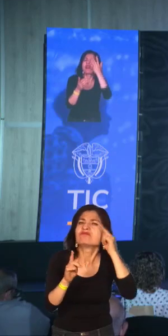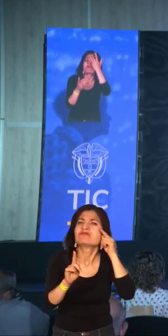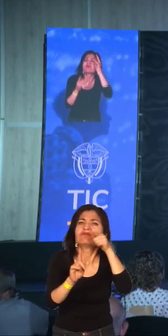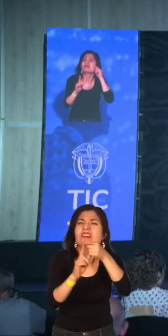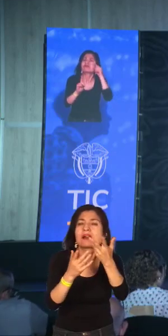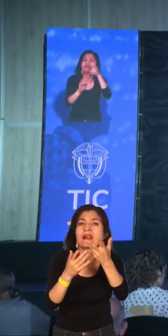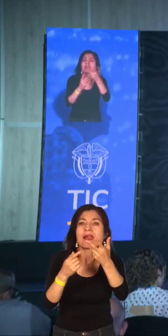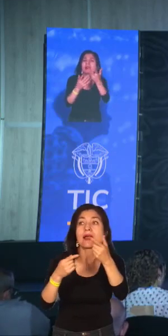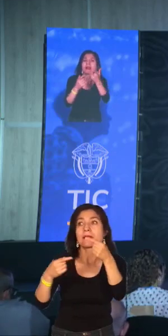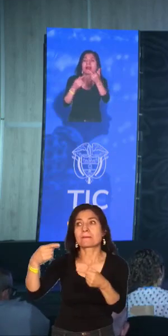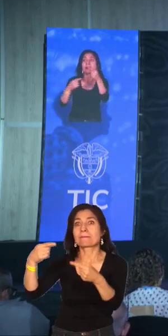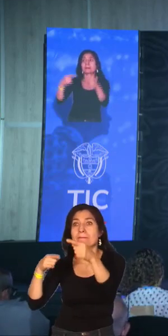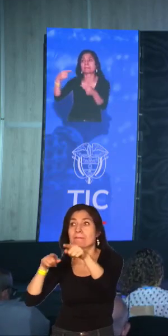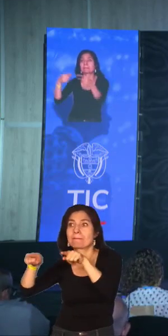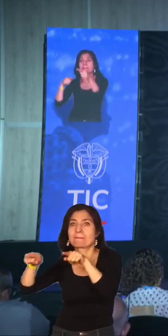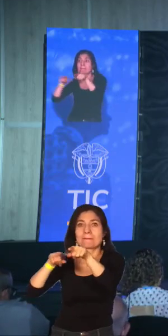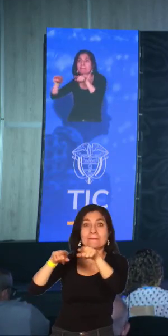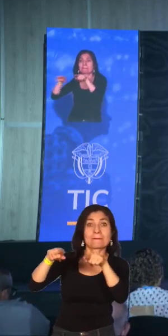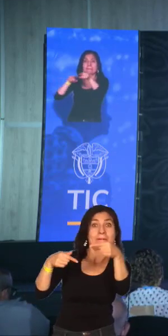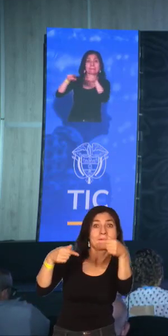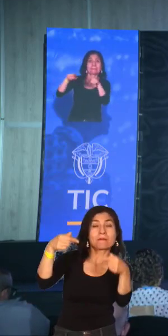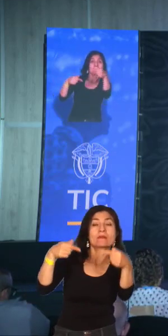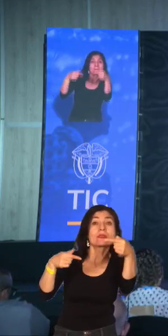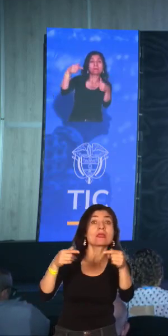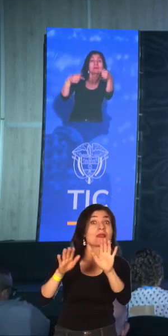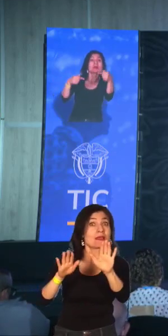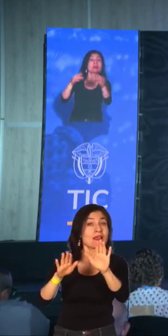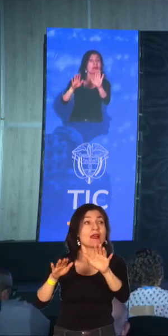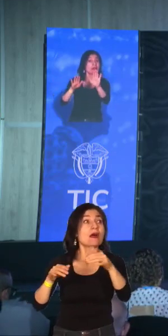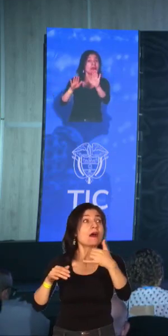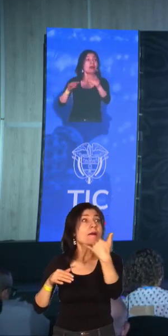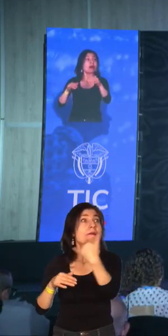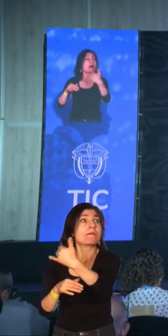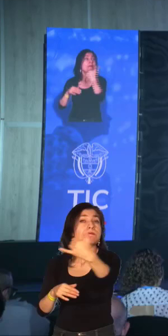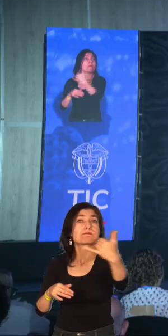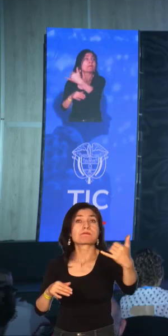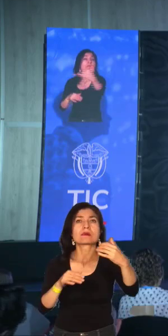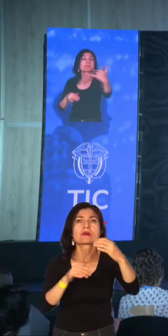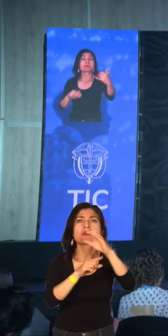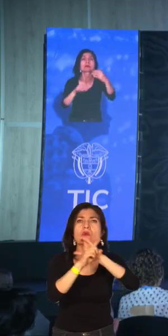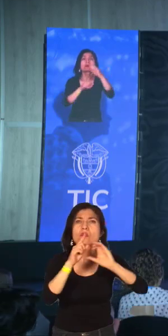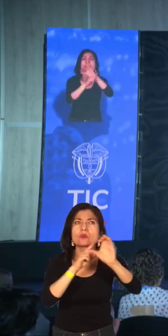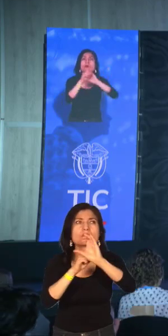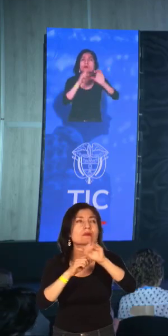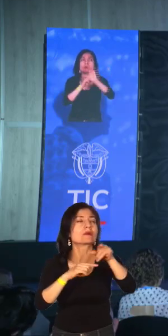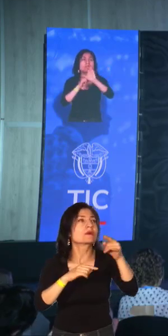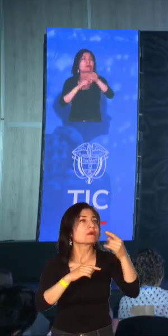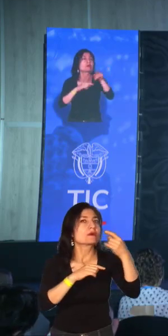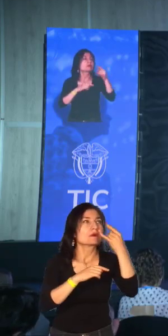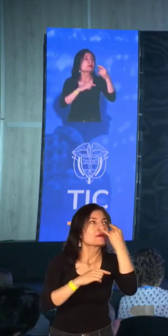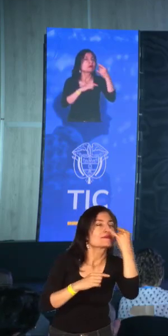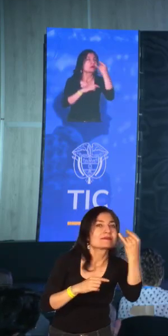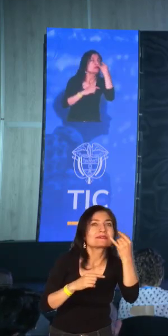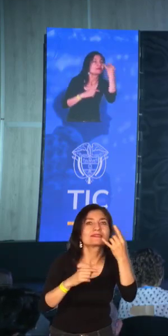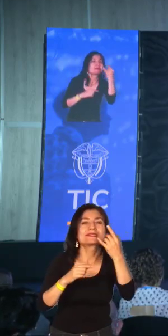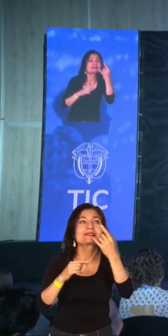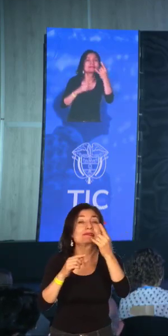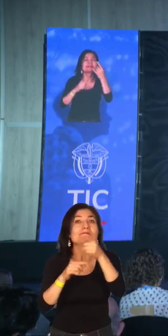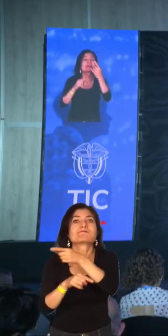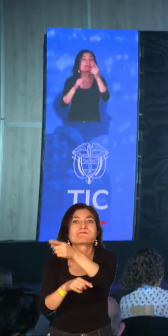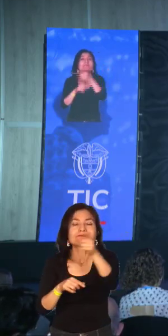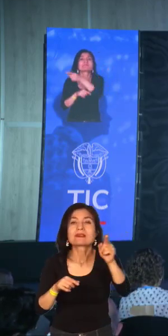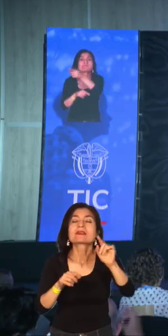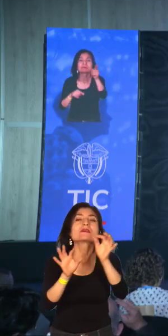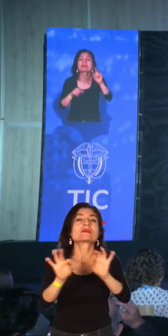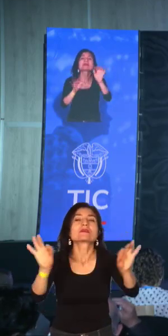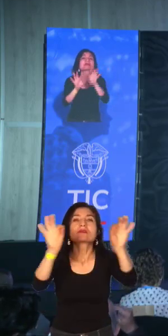nuestros atractivos naturales y culturales son sumamente importantes como parte de esta apuesta y ser innovadores